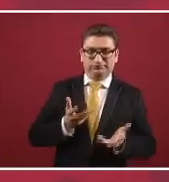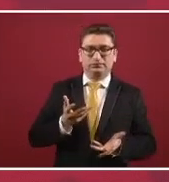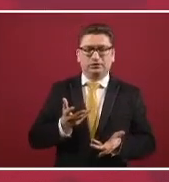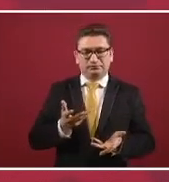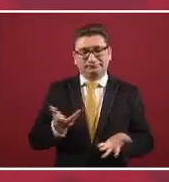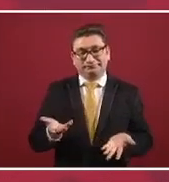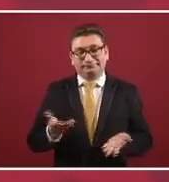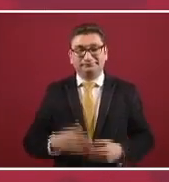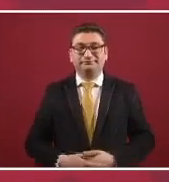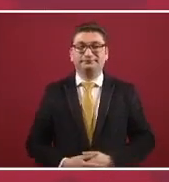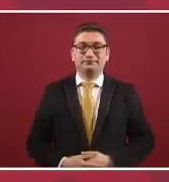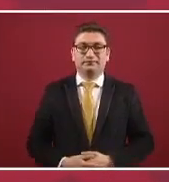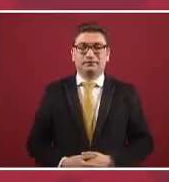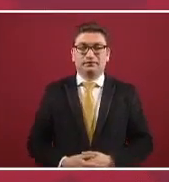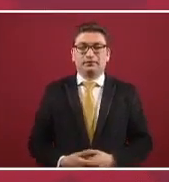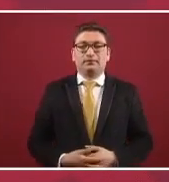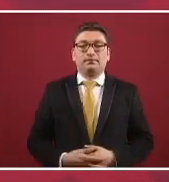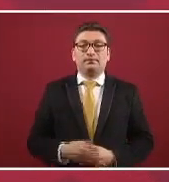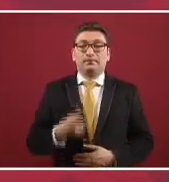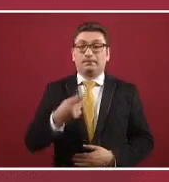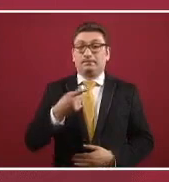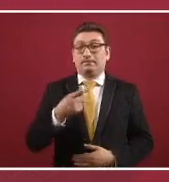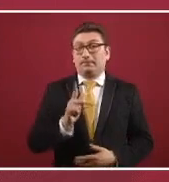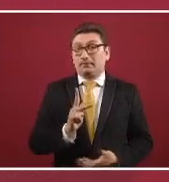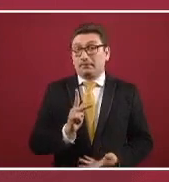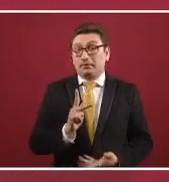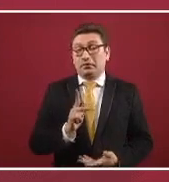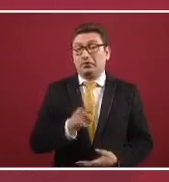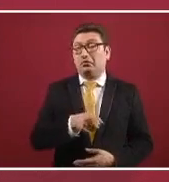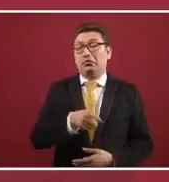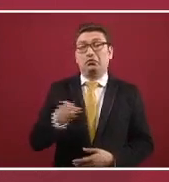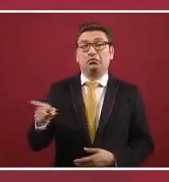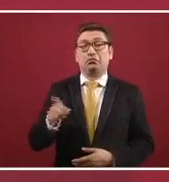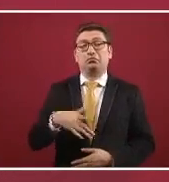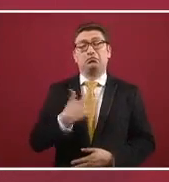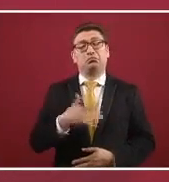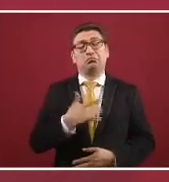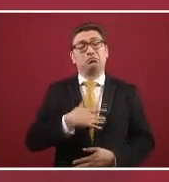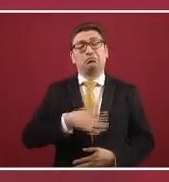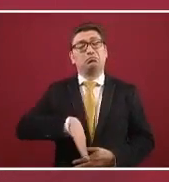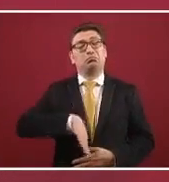Pero pues eso no parece importarles.